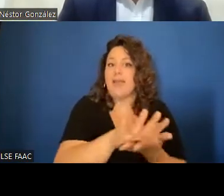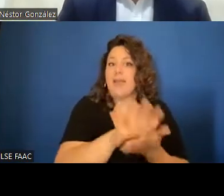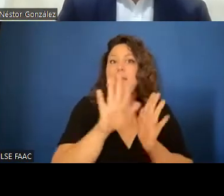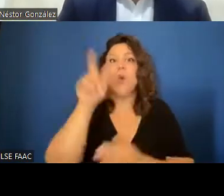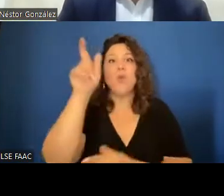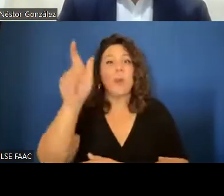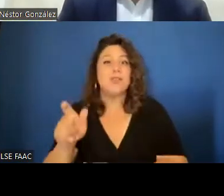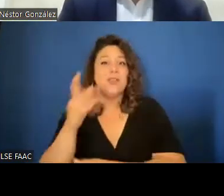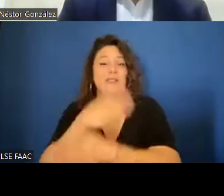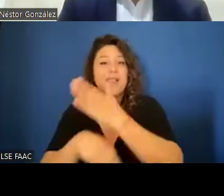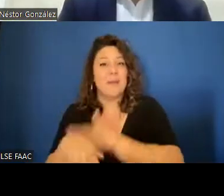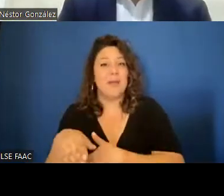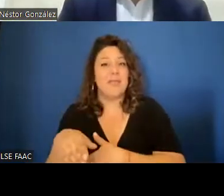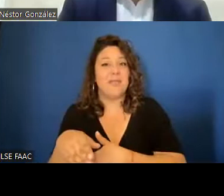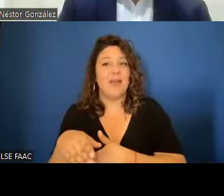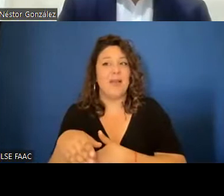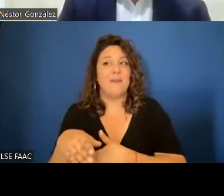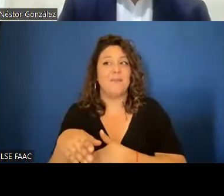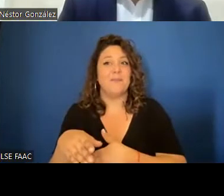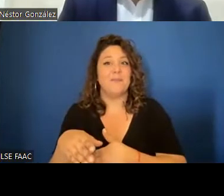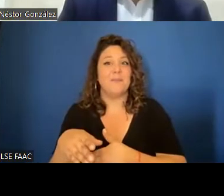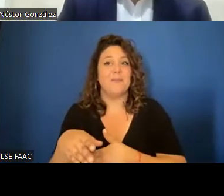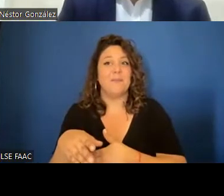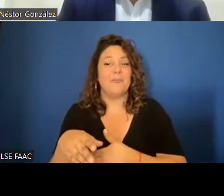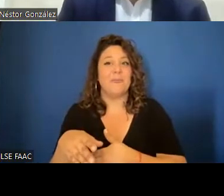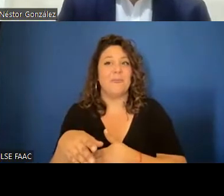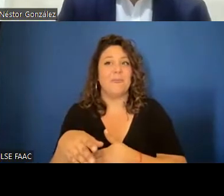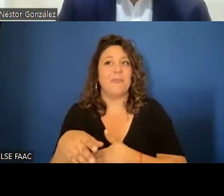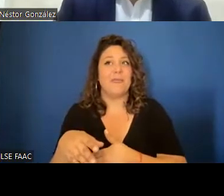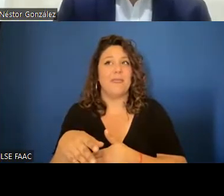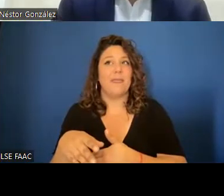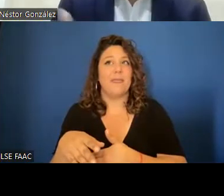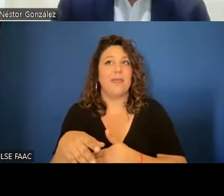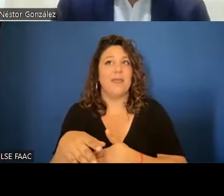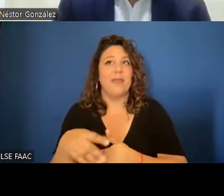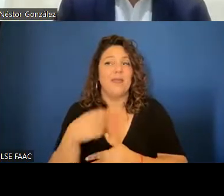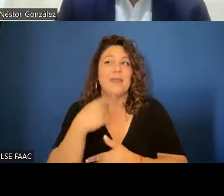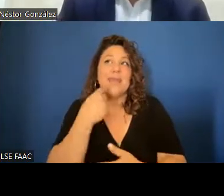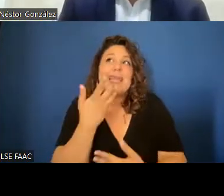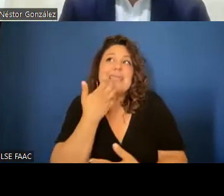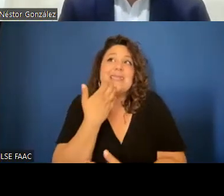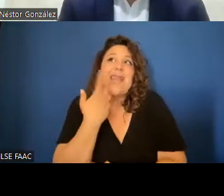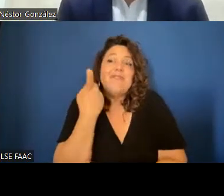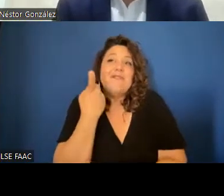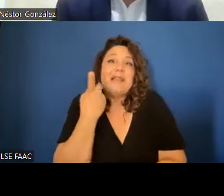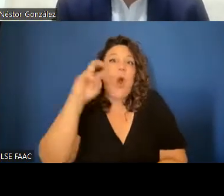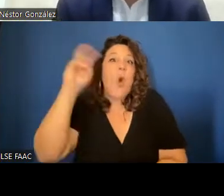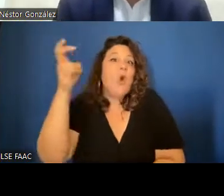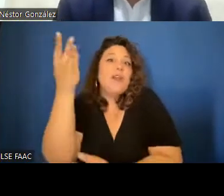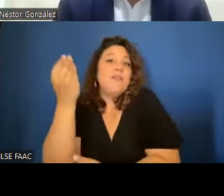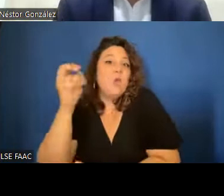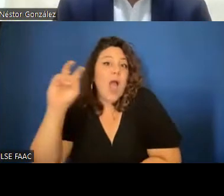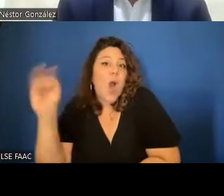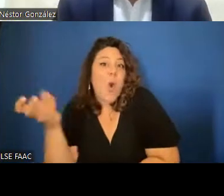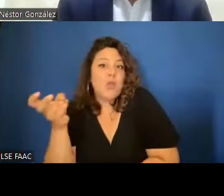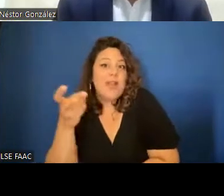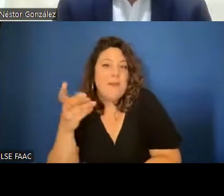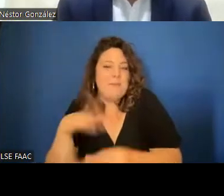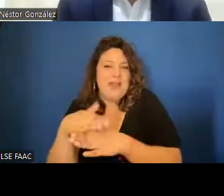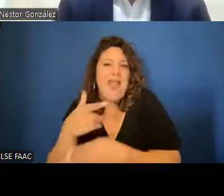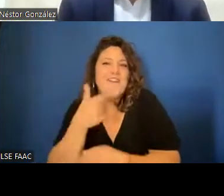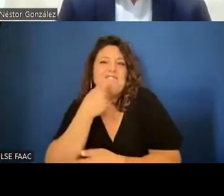muchas veces en casos de personas con problemas con enfermedades mentales o con algún tipo de discapacidad psíquica,